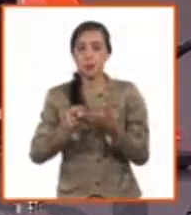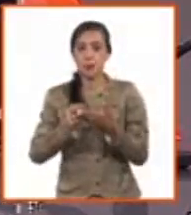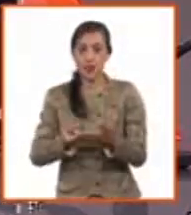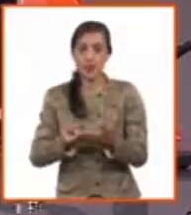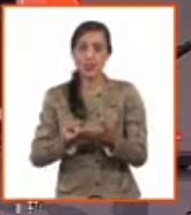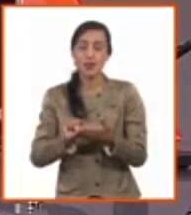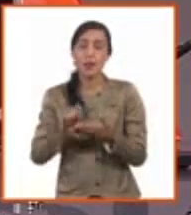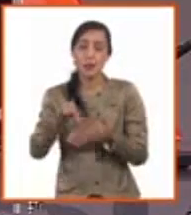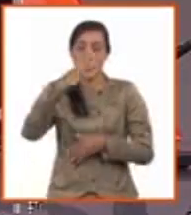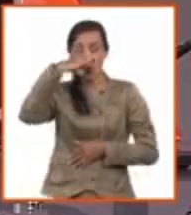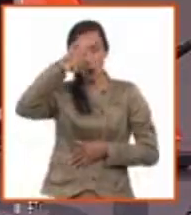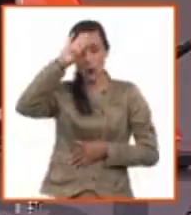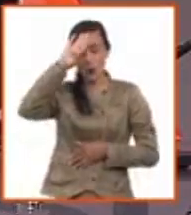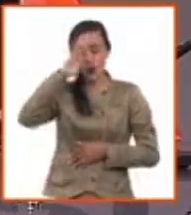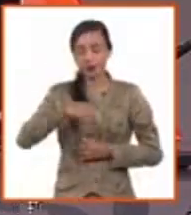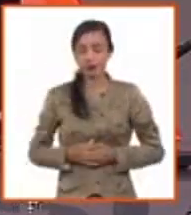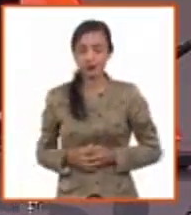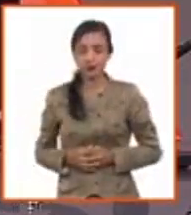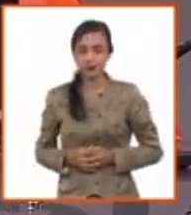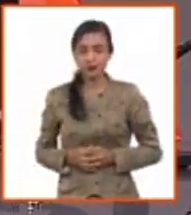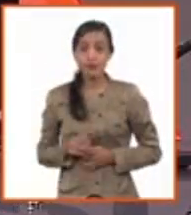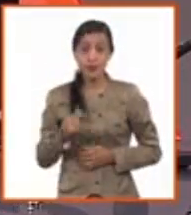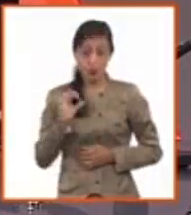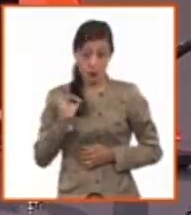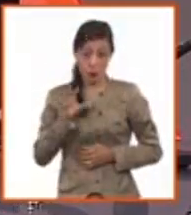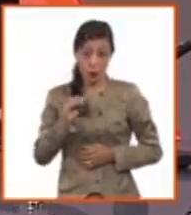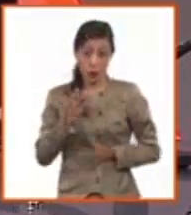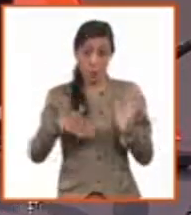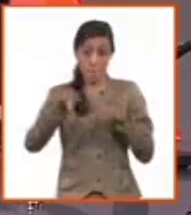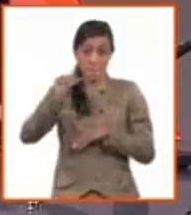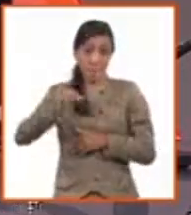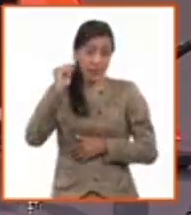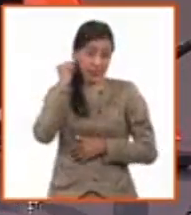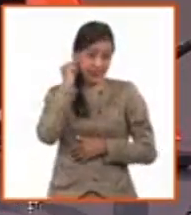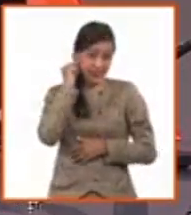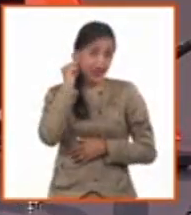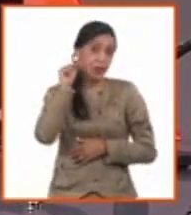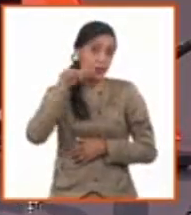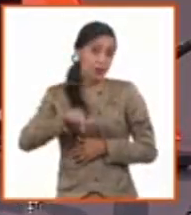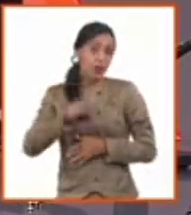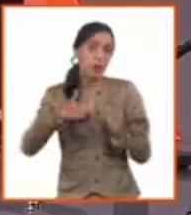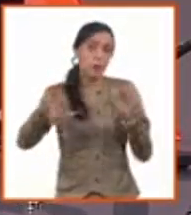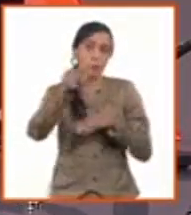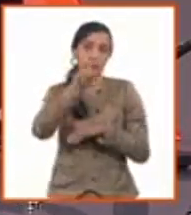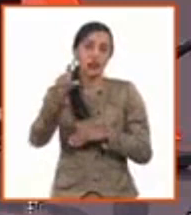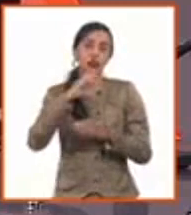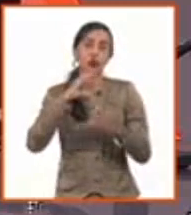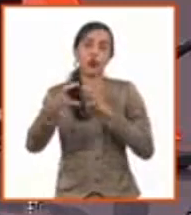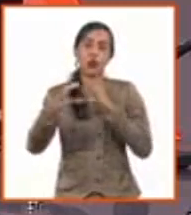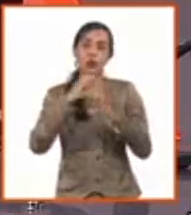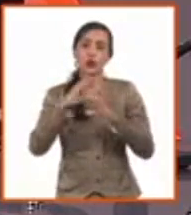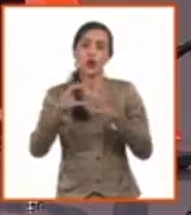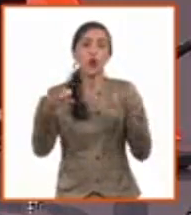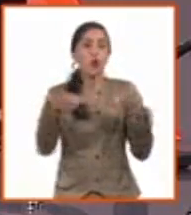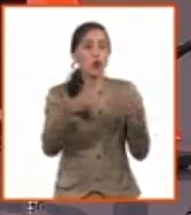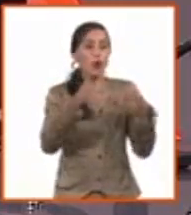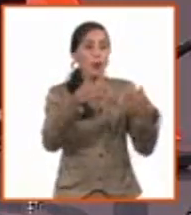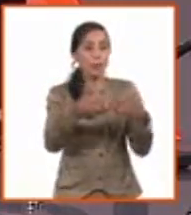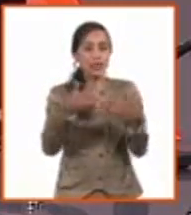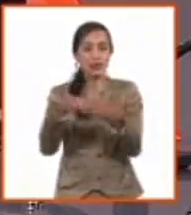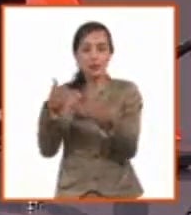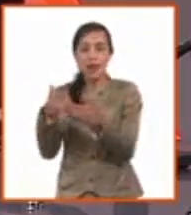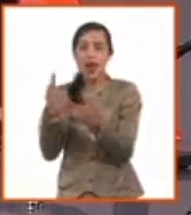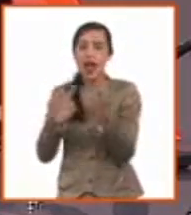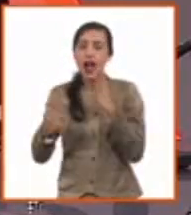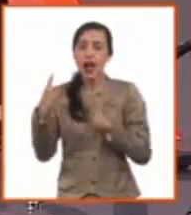informáticos en el país y como señalaba la ministra en el ámbito del ministerio de comunicaciones y sus grupos empresariales hay